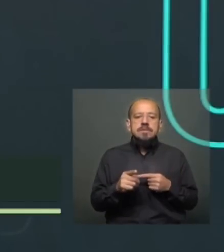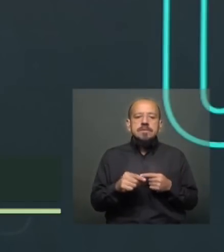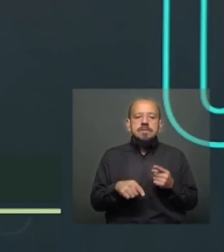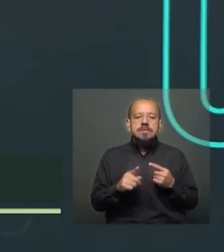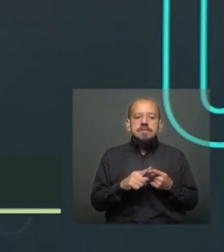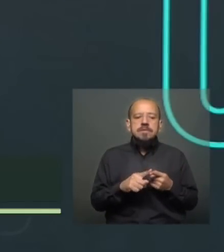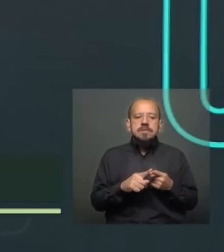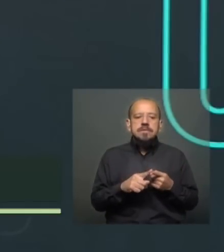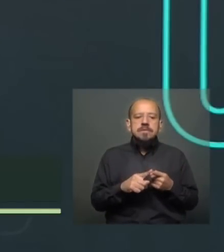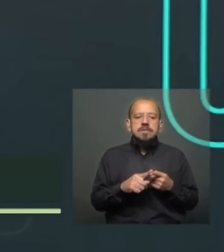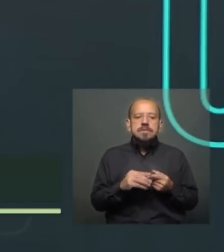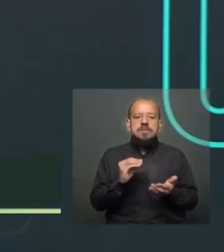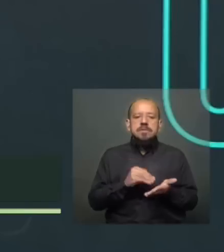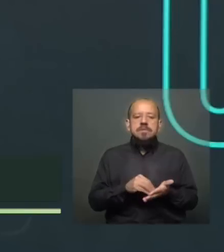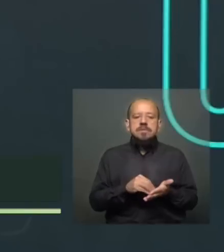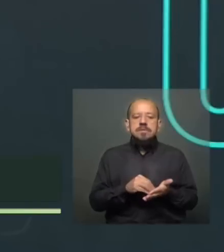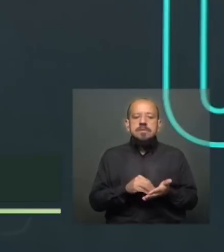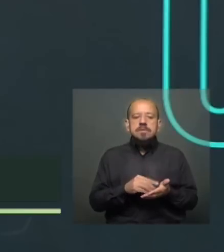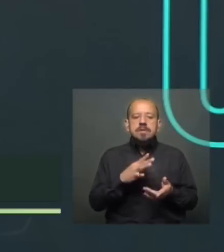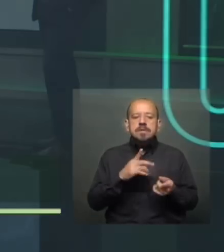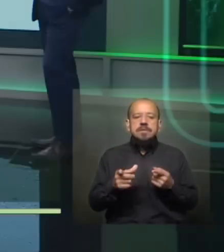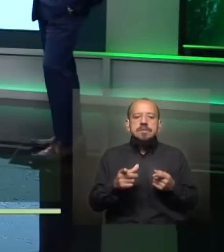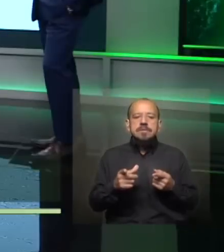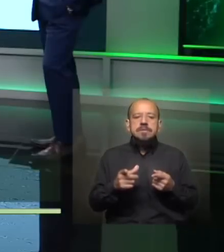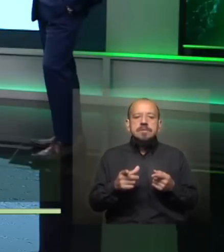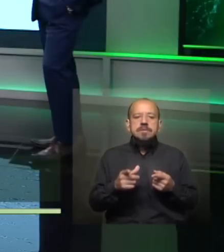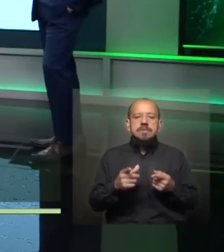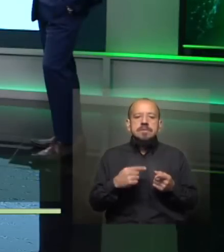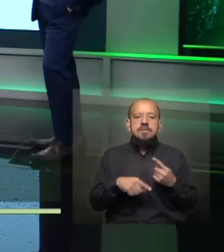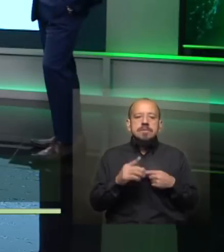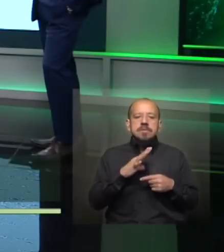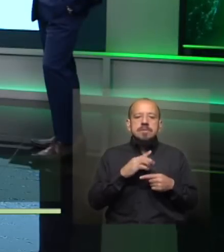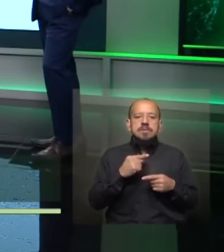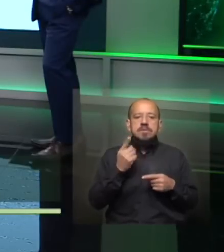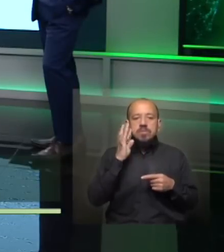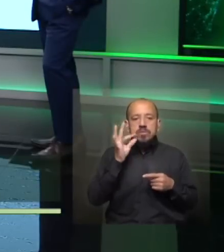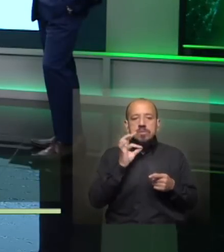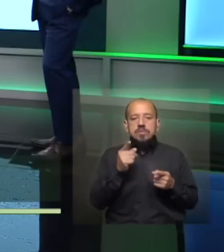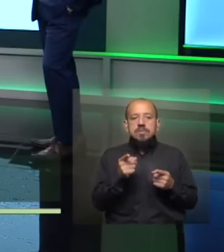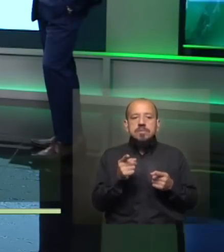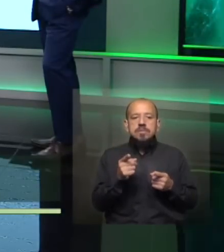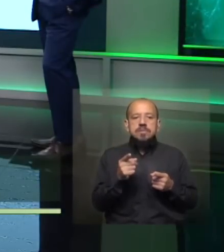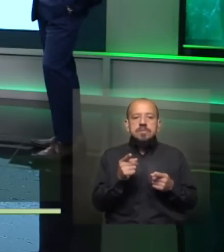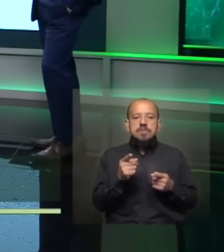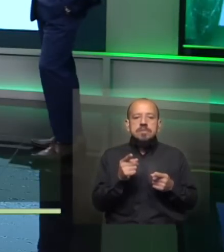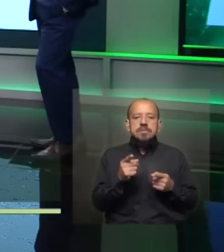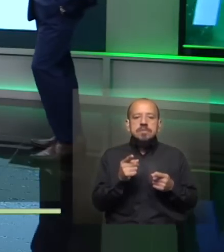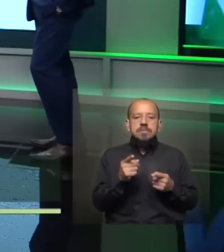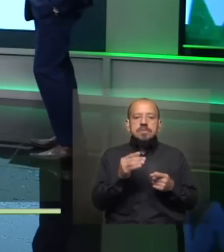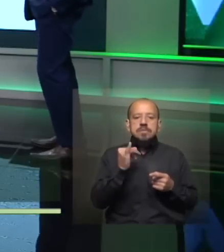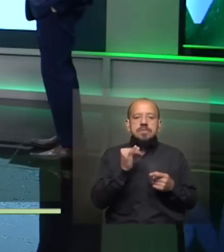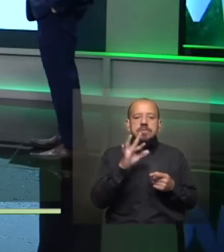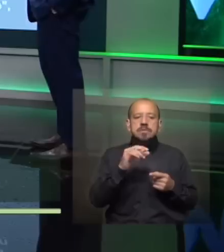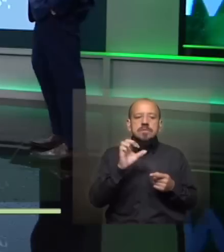Line la SS Line y hay cupos limitados Pero hay otra oportunidad de de poder ver a Irene